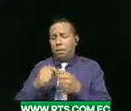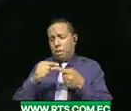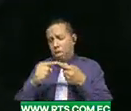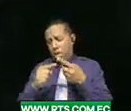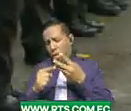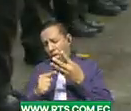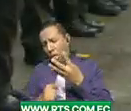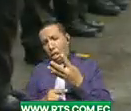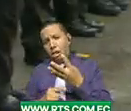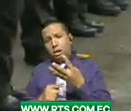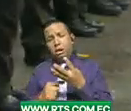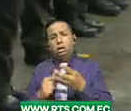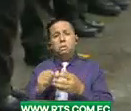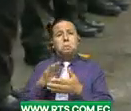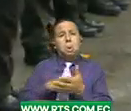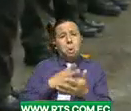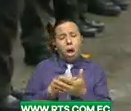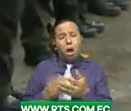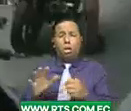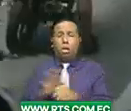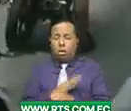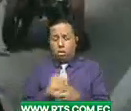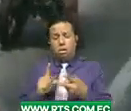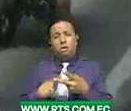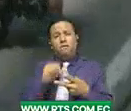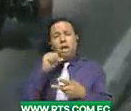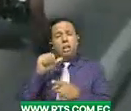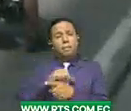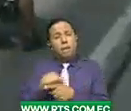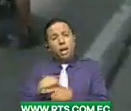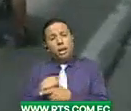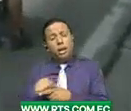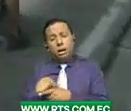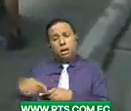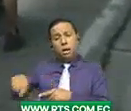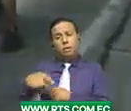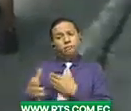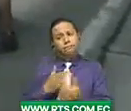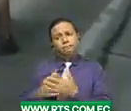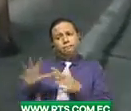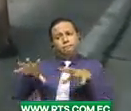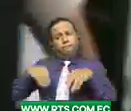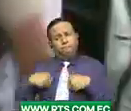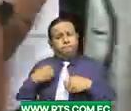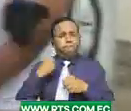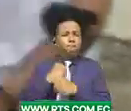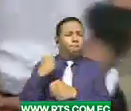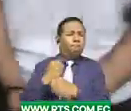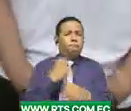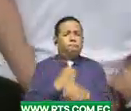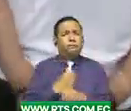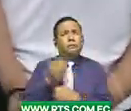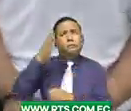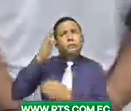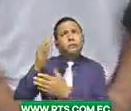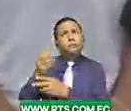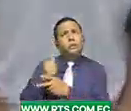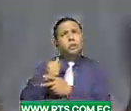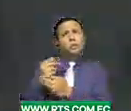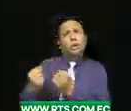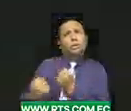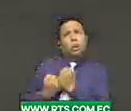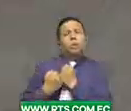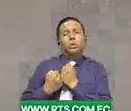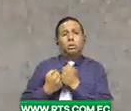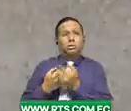más de 2 años sin ir a un polígono, encomendándose al Ser Supremo para regresar vivos a casa ante un violento comportamiento de las